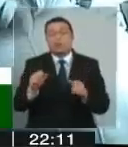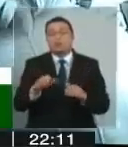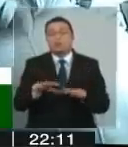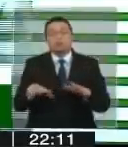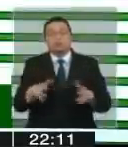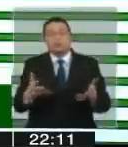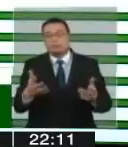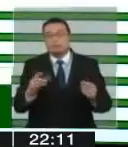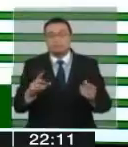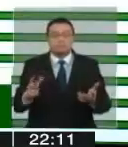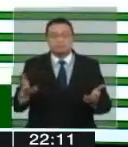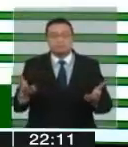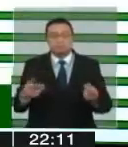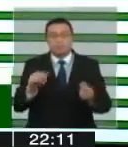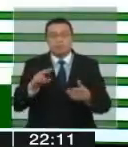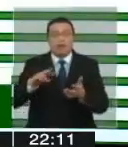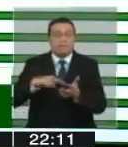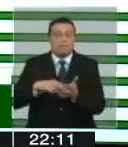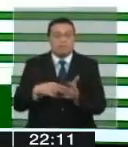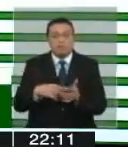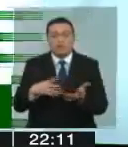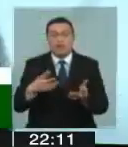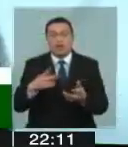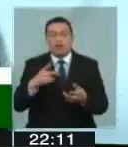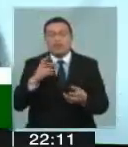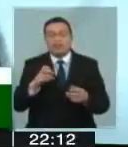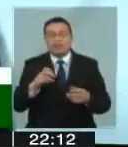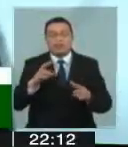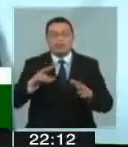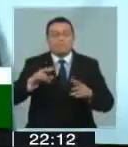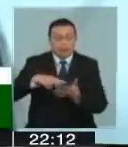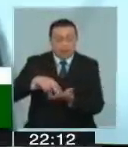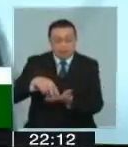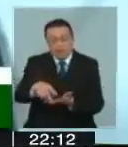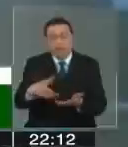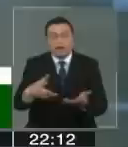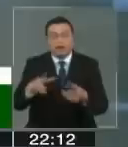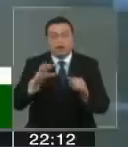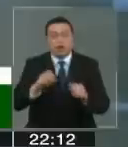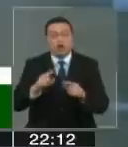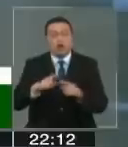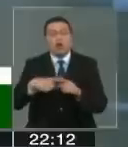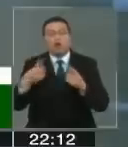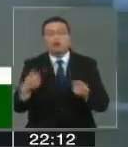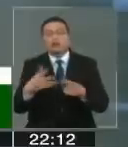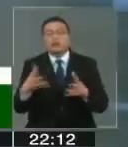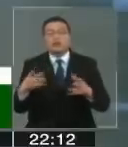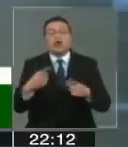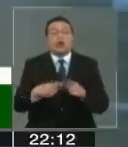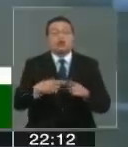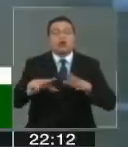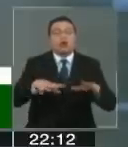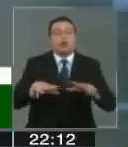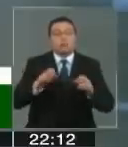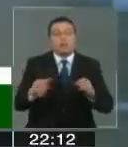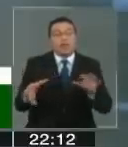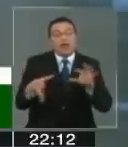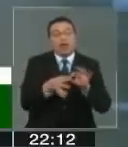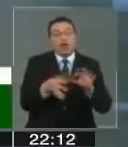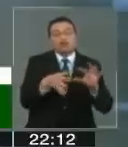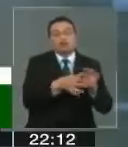sé, desde problemas, ya nos dicen que tenía problemas de marcha, pero que puede tener, aparte de este síndrome, otros